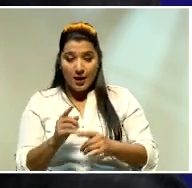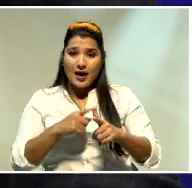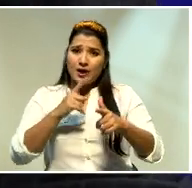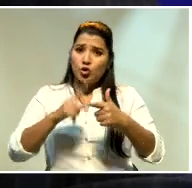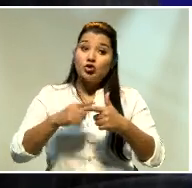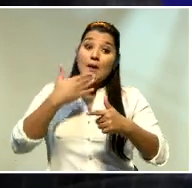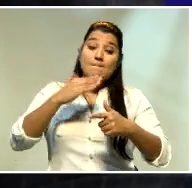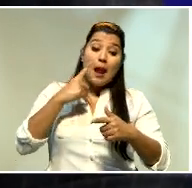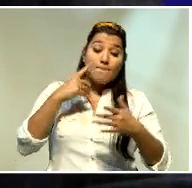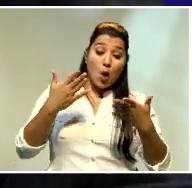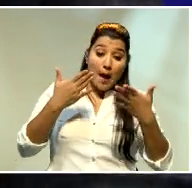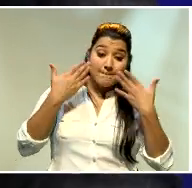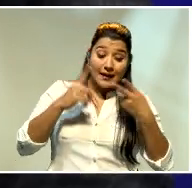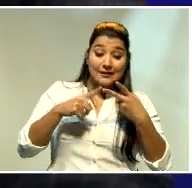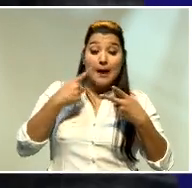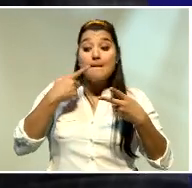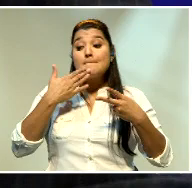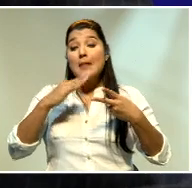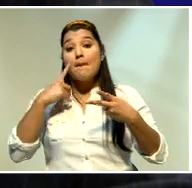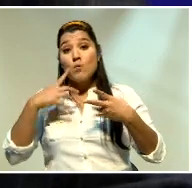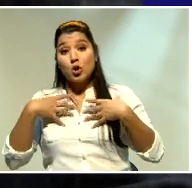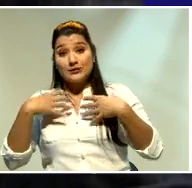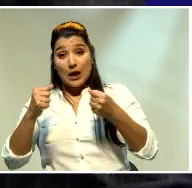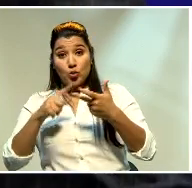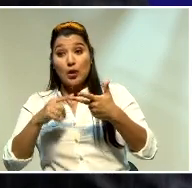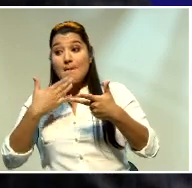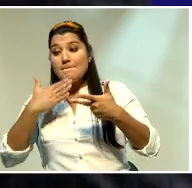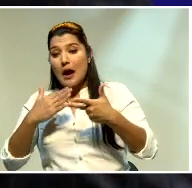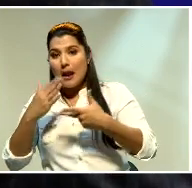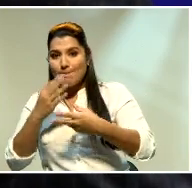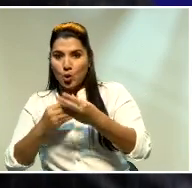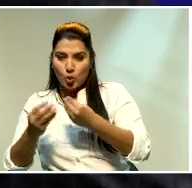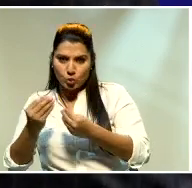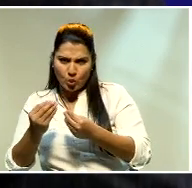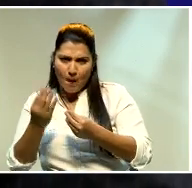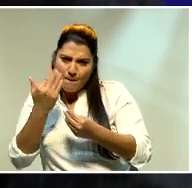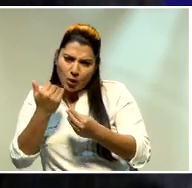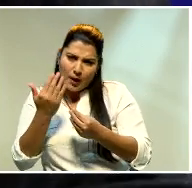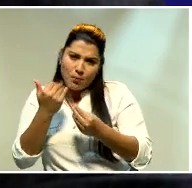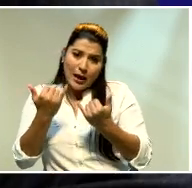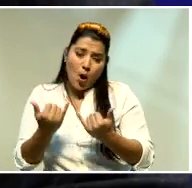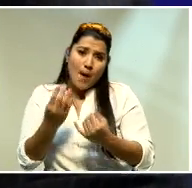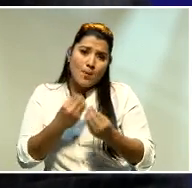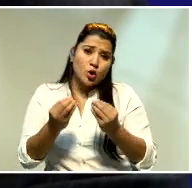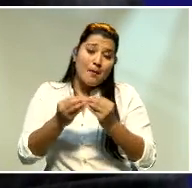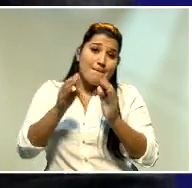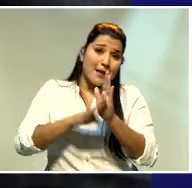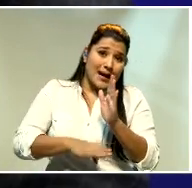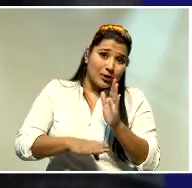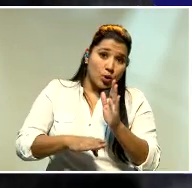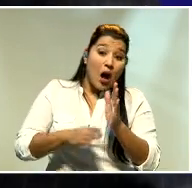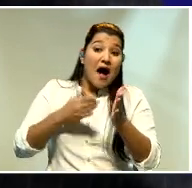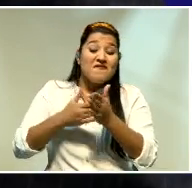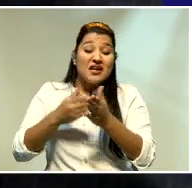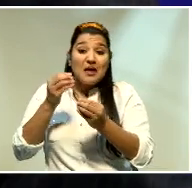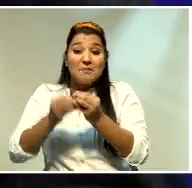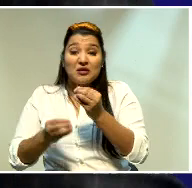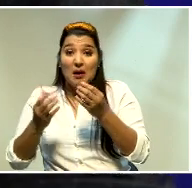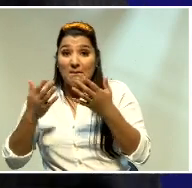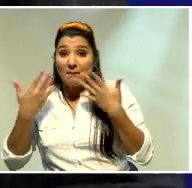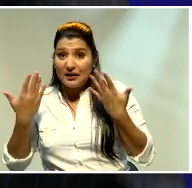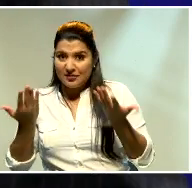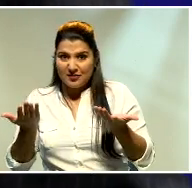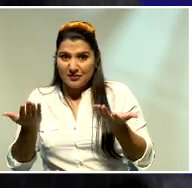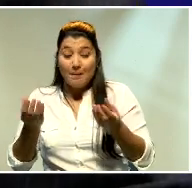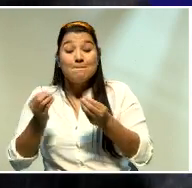mal por la salud humana y mal en productividad, porque hay productos más baratos que son menos contaminantes. Estamos en el peor de los escenarios. Eso hay